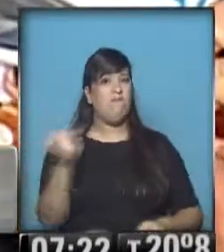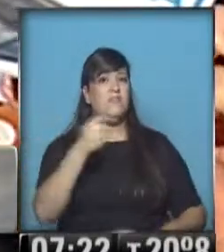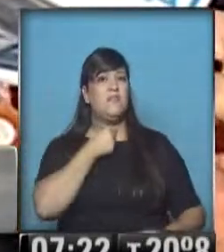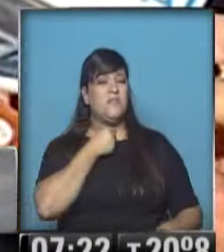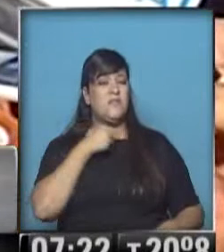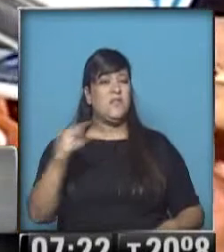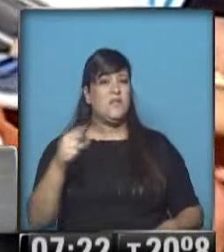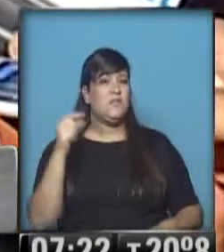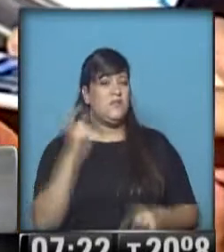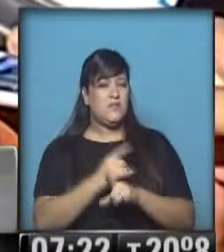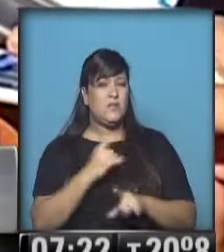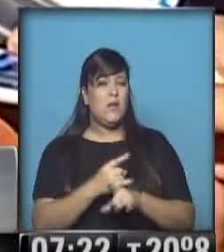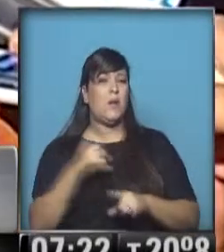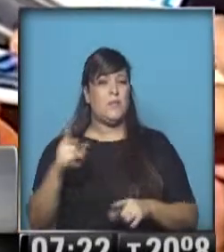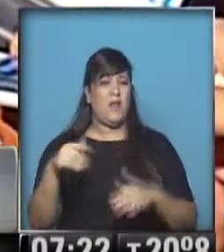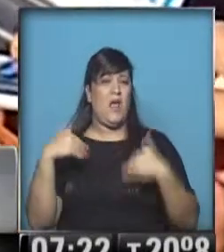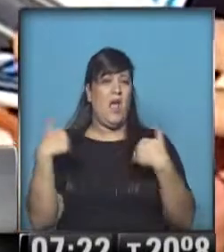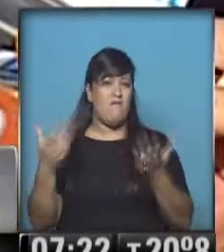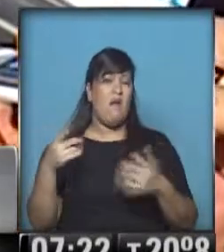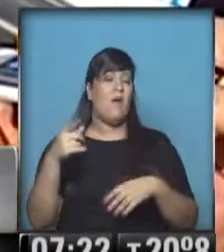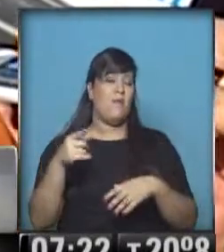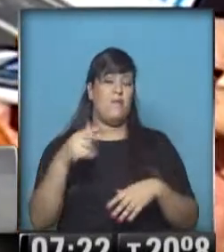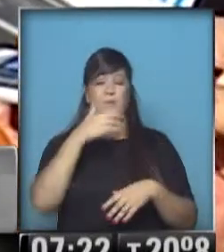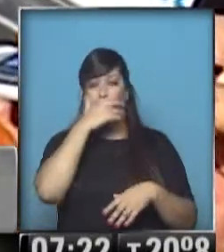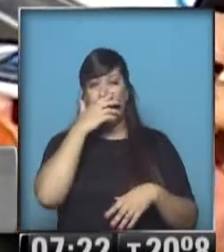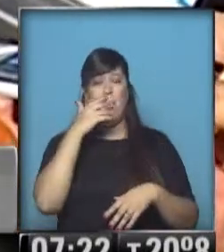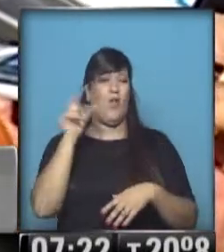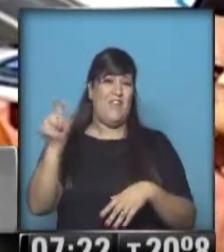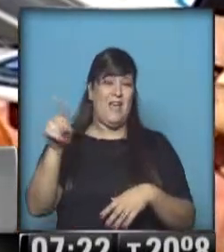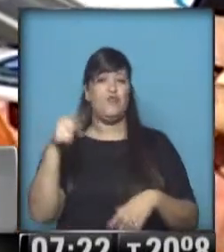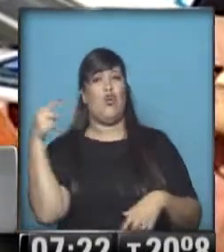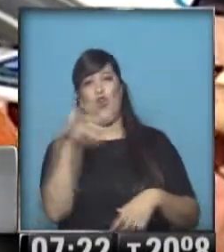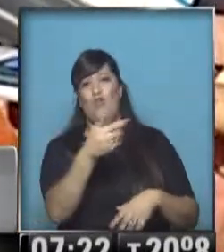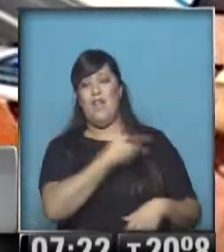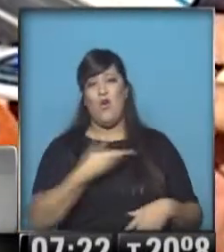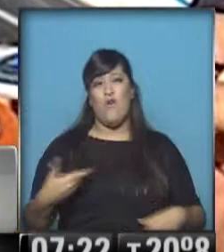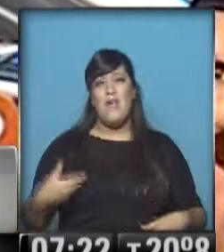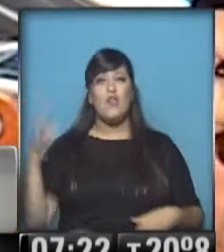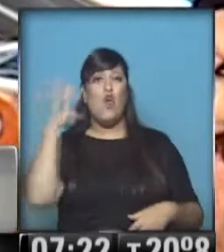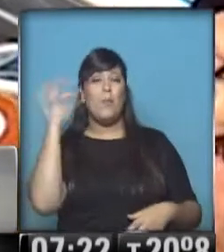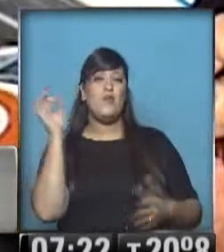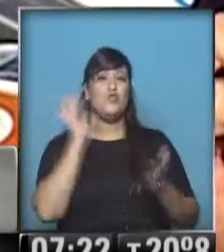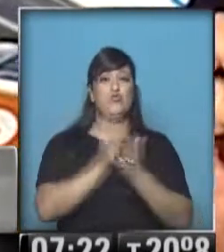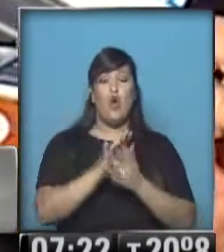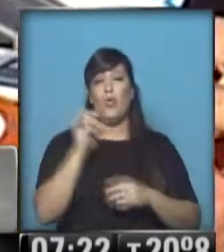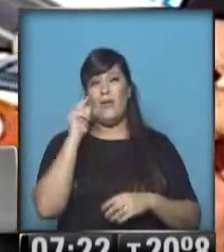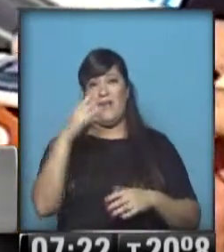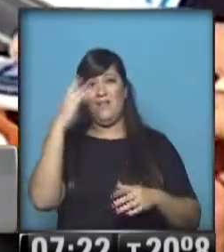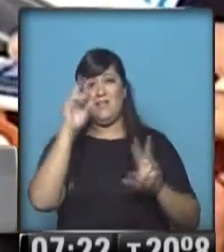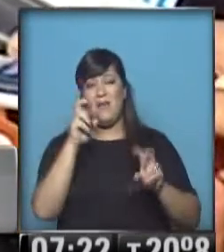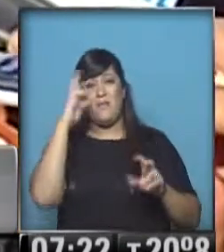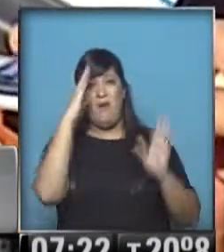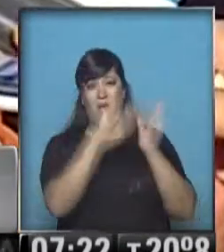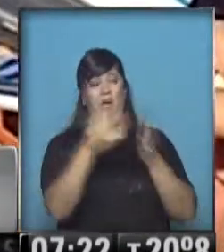absolutamente dirigido con parcialidad contra el gobierno, y que no opinen de materias que son constitucionales y que los